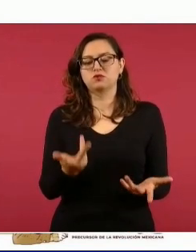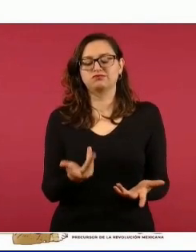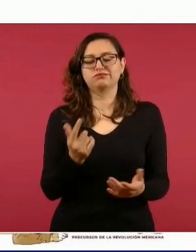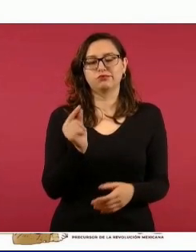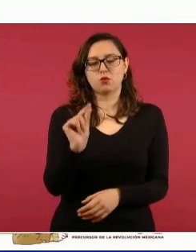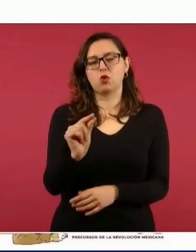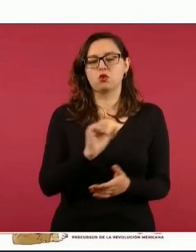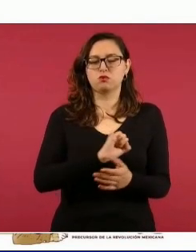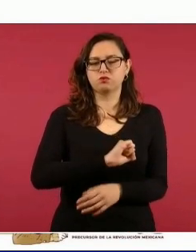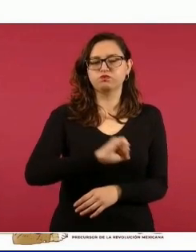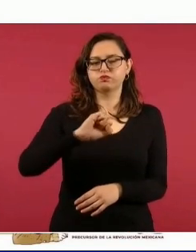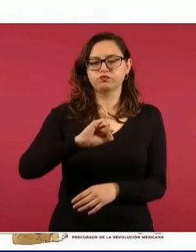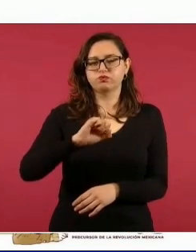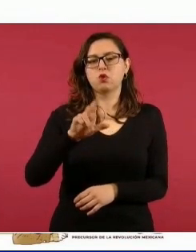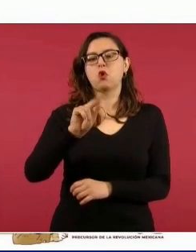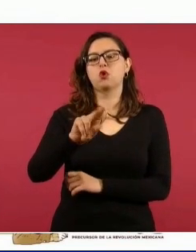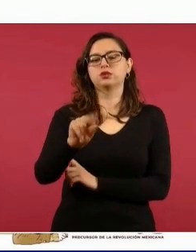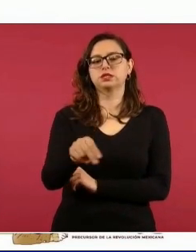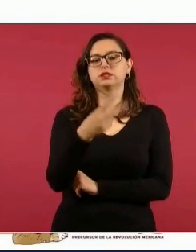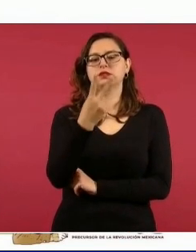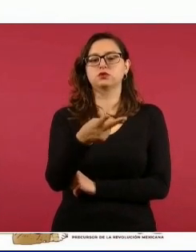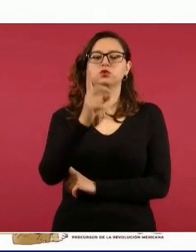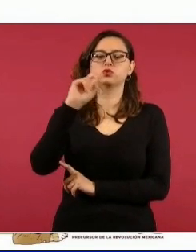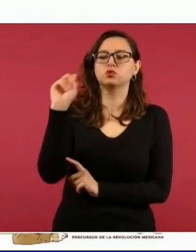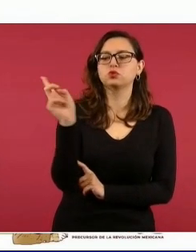aumento, quedó en